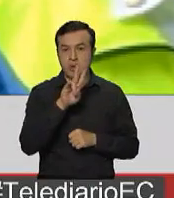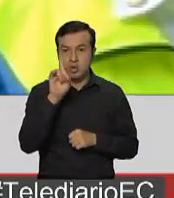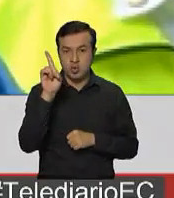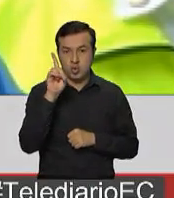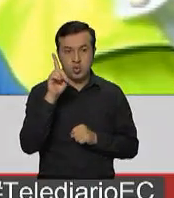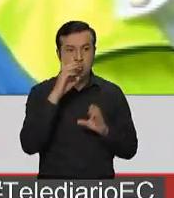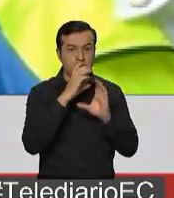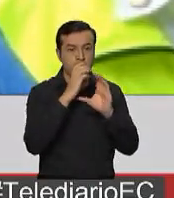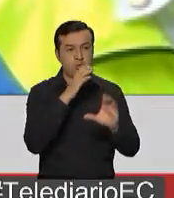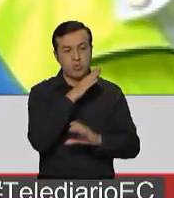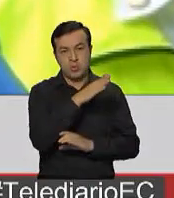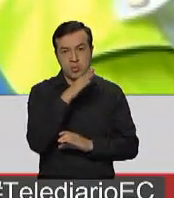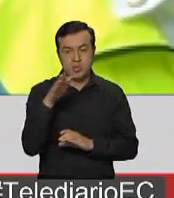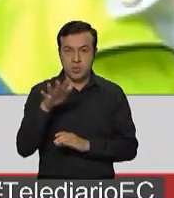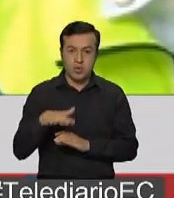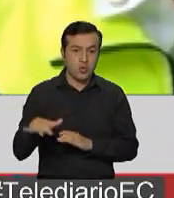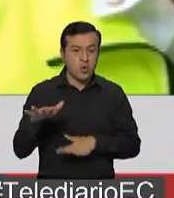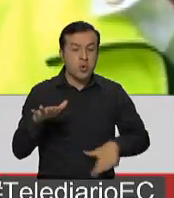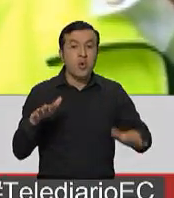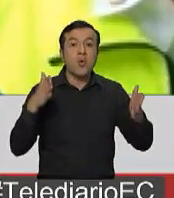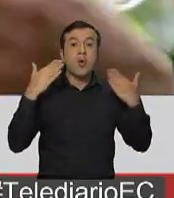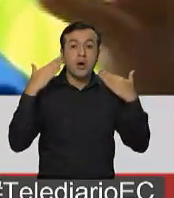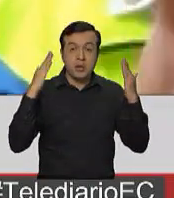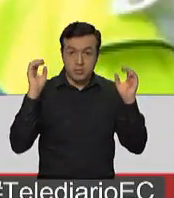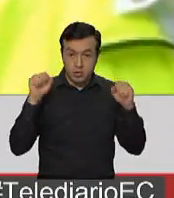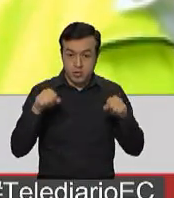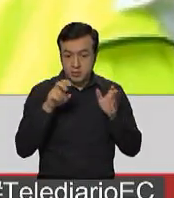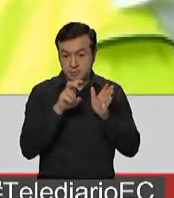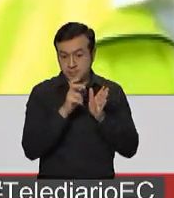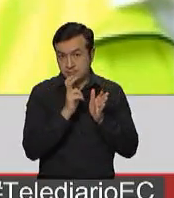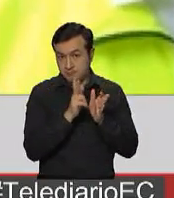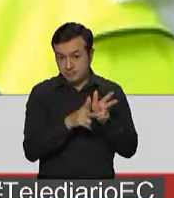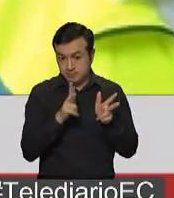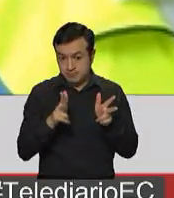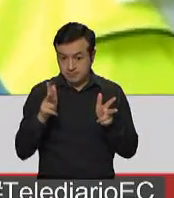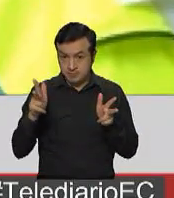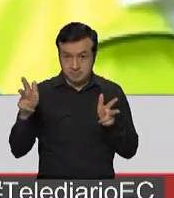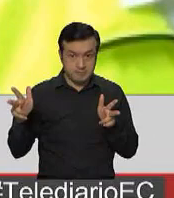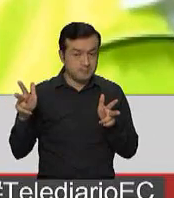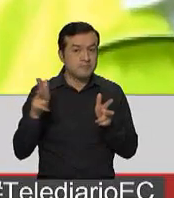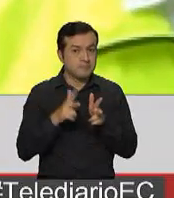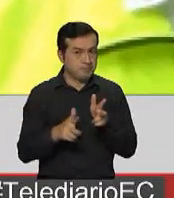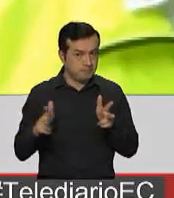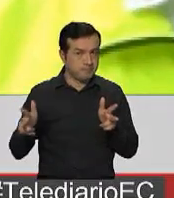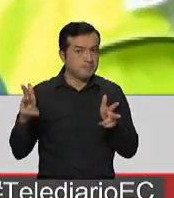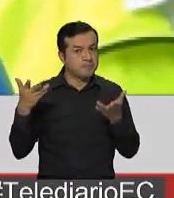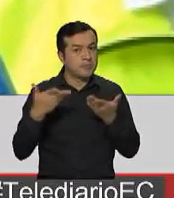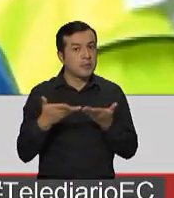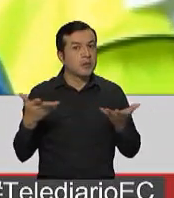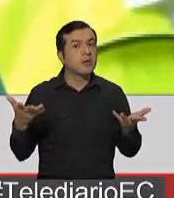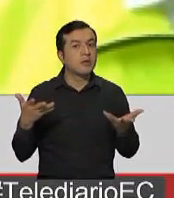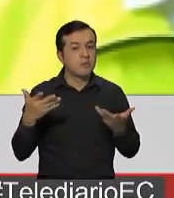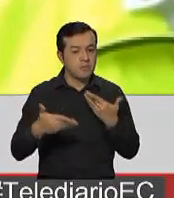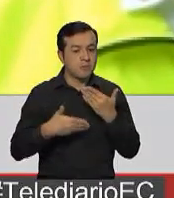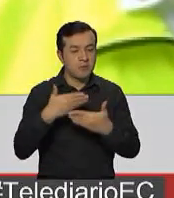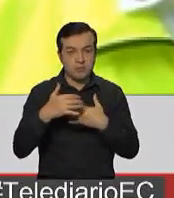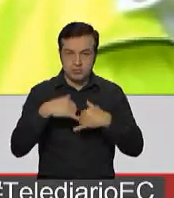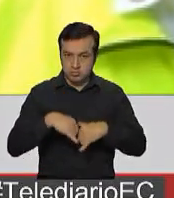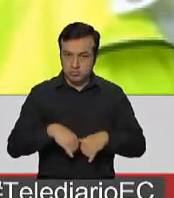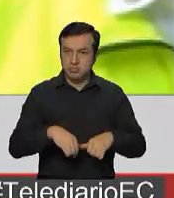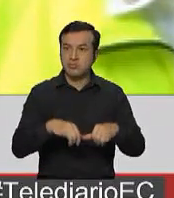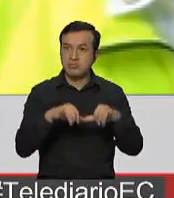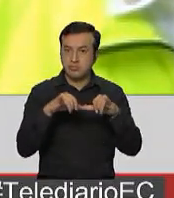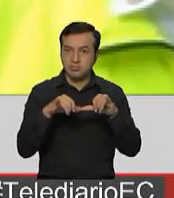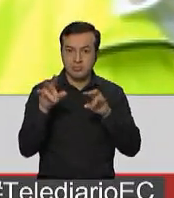rutas que vienen de distintos sectores de Guayaquil. Y lógicamente lo vamos a mantener y eso se va, puede ir aumentando de acuerdo a